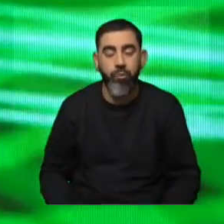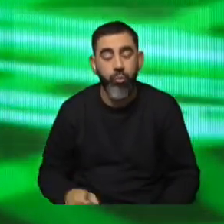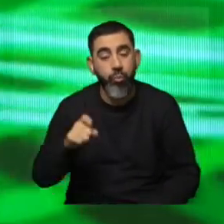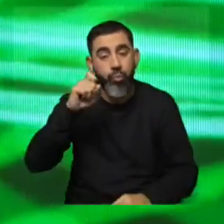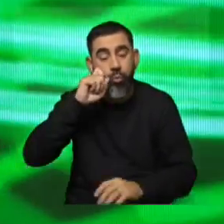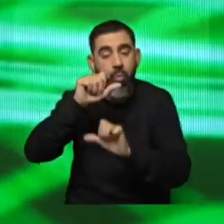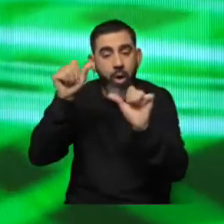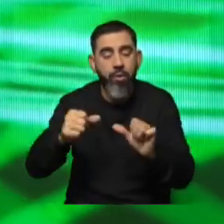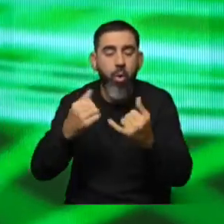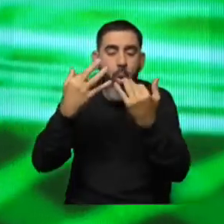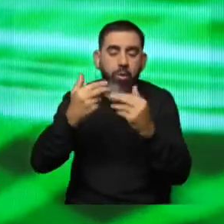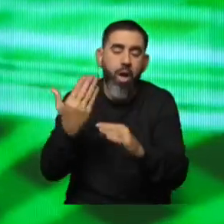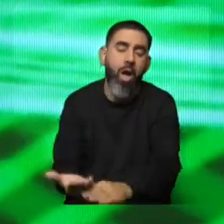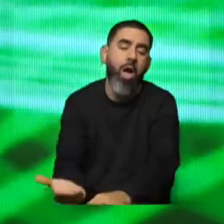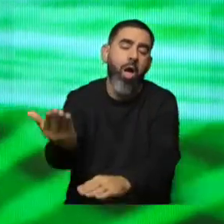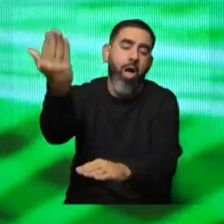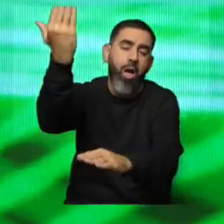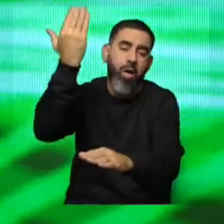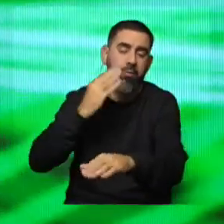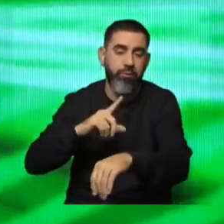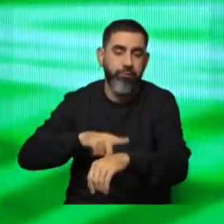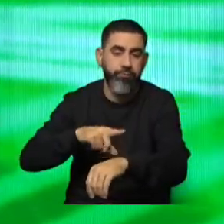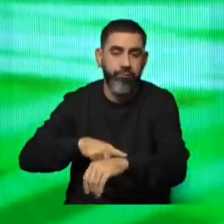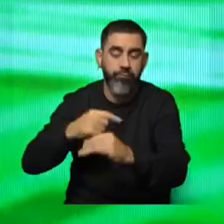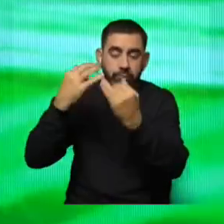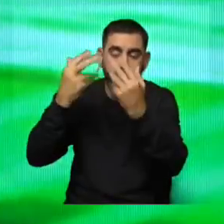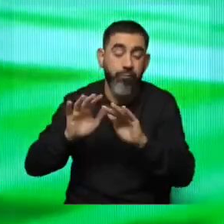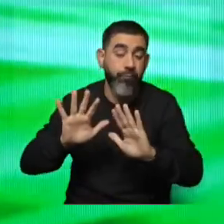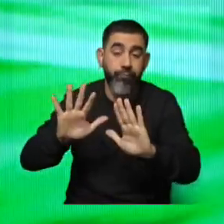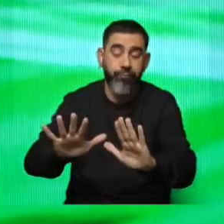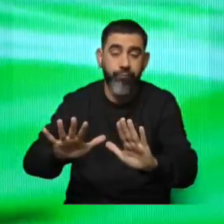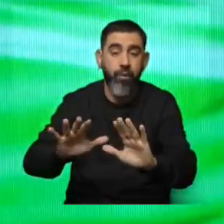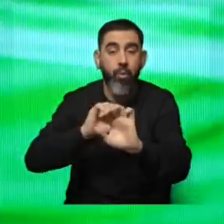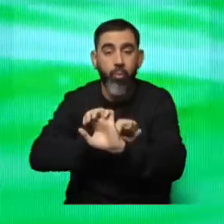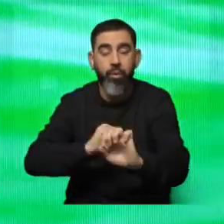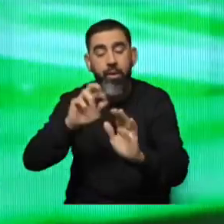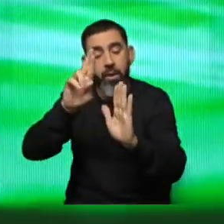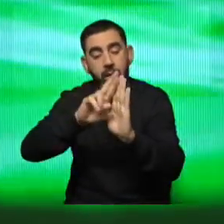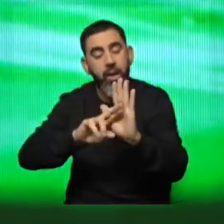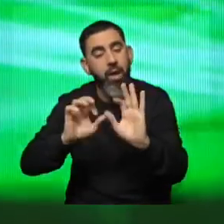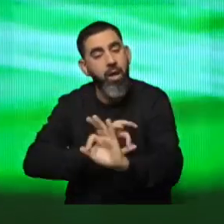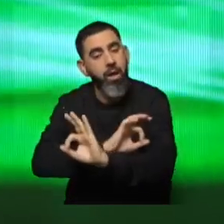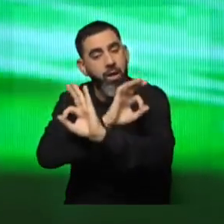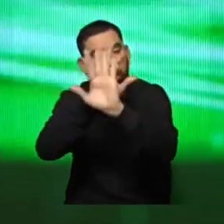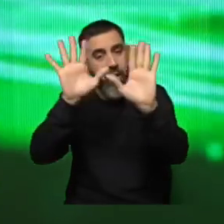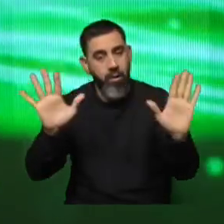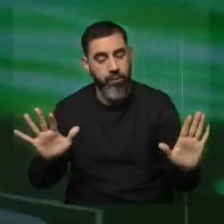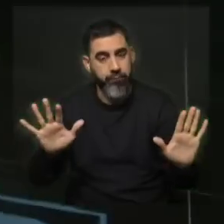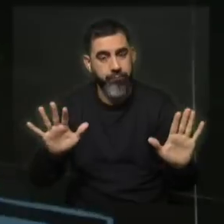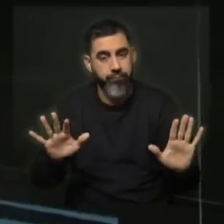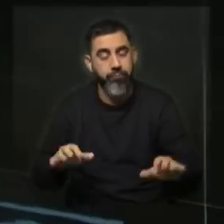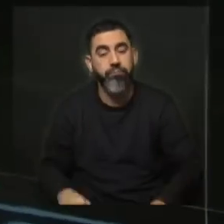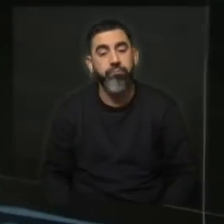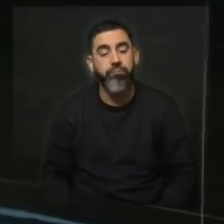una actividad que se programa con mucho tiempo y esa programación exige esto no que podamos tener como reglas claras de juego Obviamente